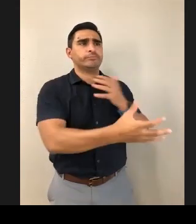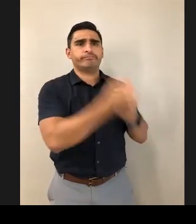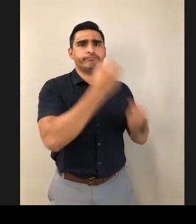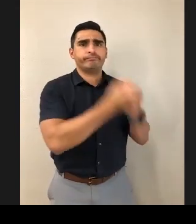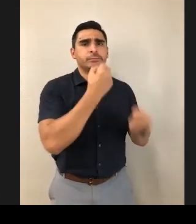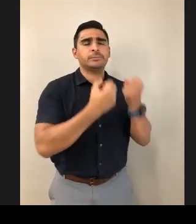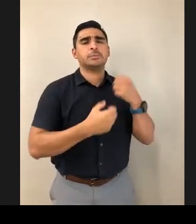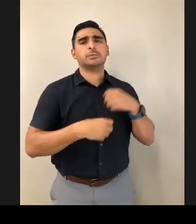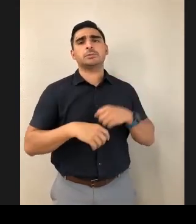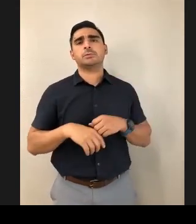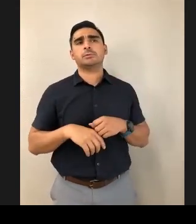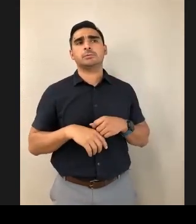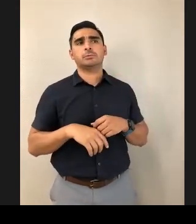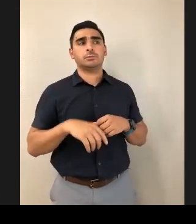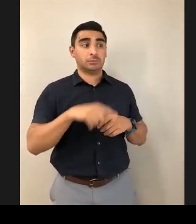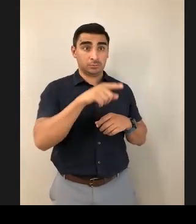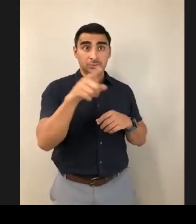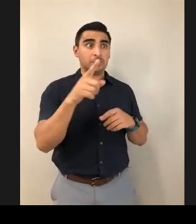matanzas,